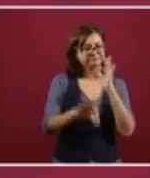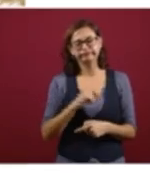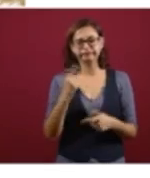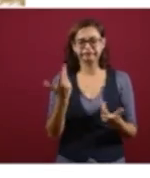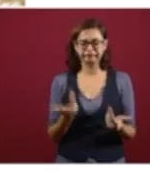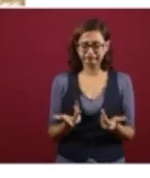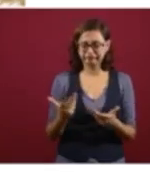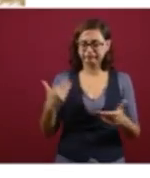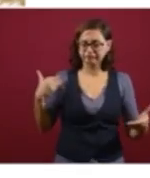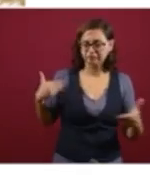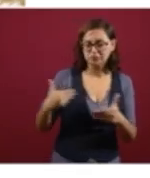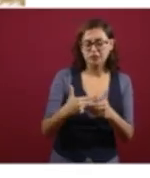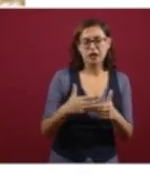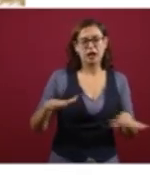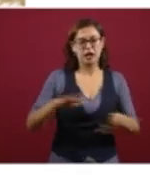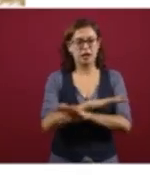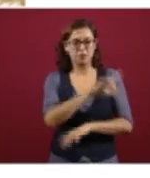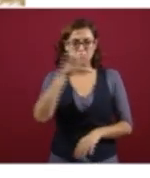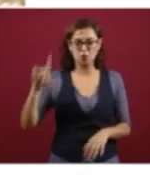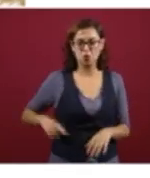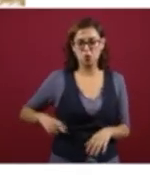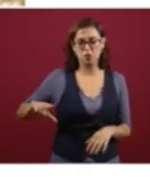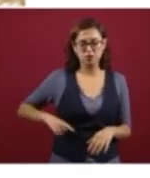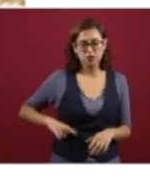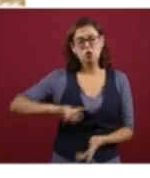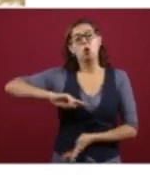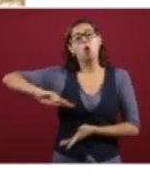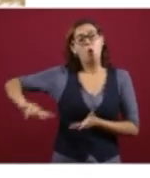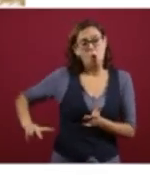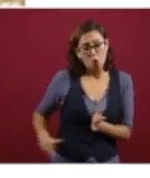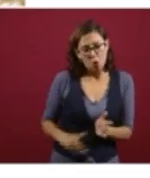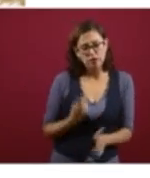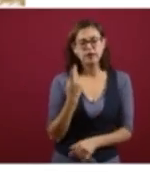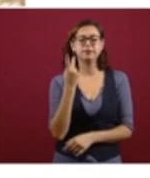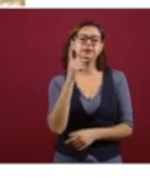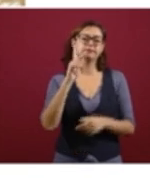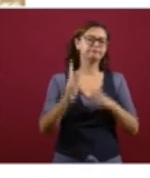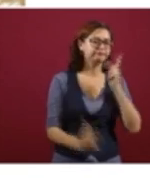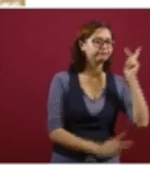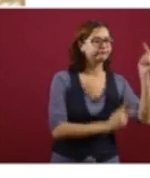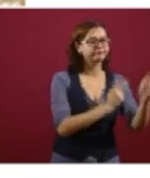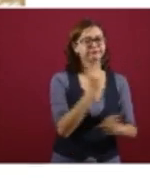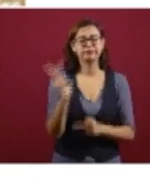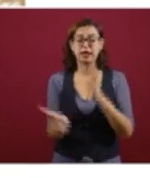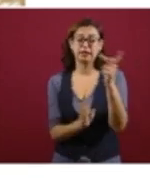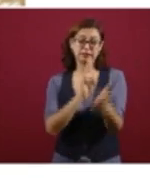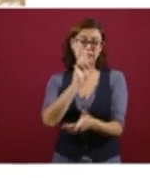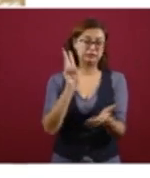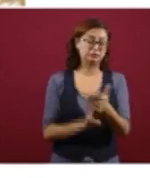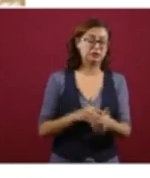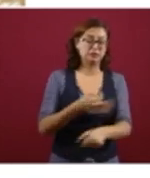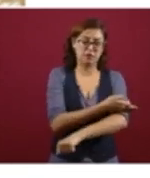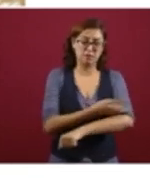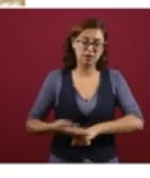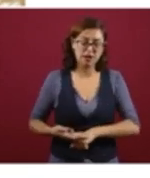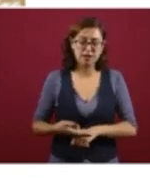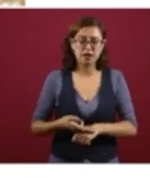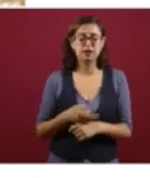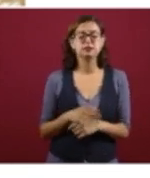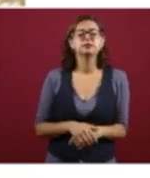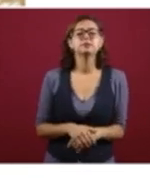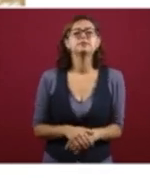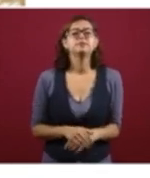100%. Por su parte, Román Reyes Falcón, secretario de Desarrollo Agrario Territorial y Urbano, informó que se encontraron imprecisiones